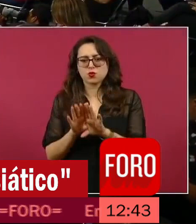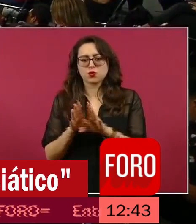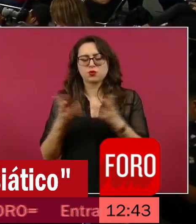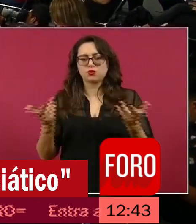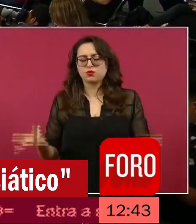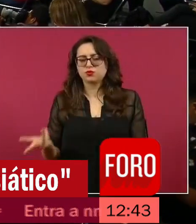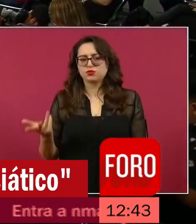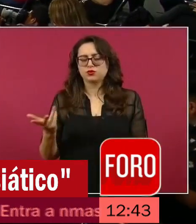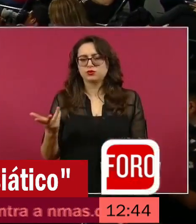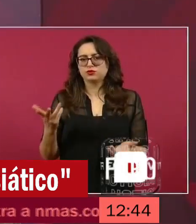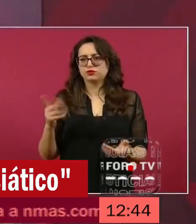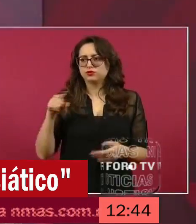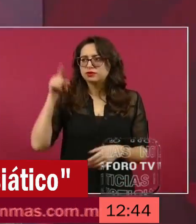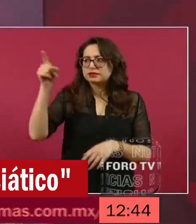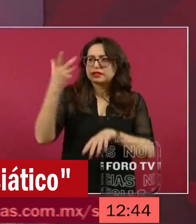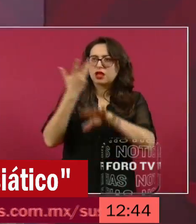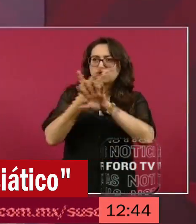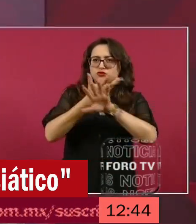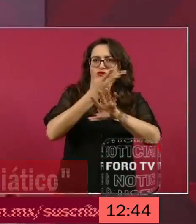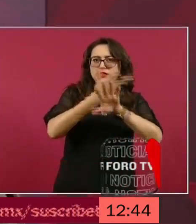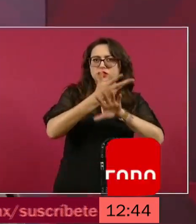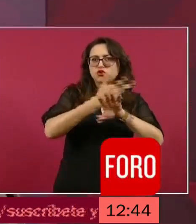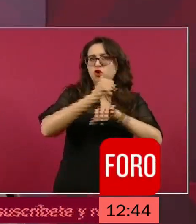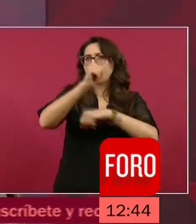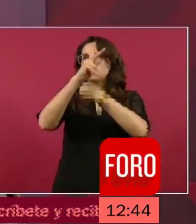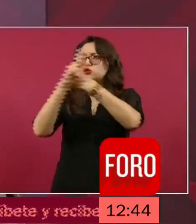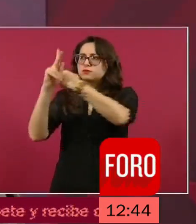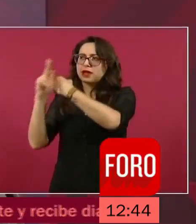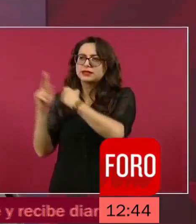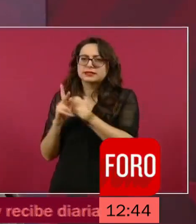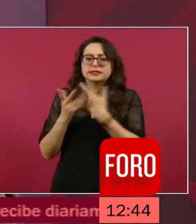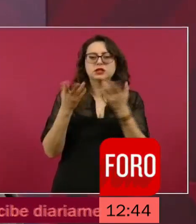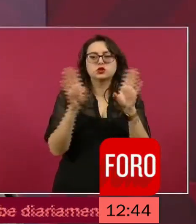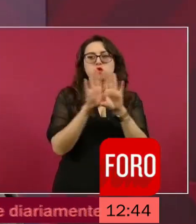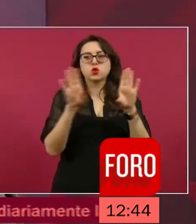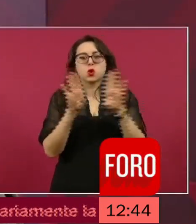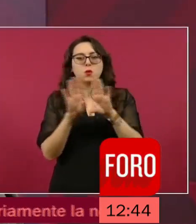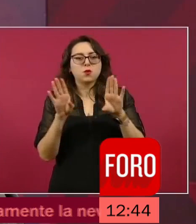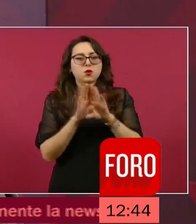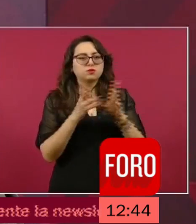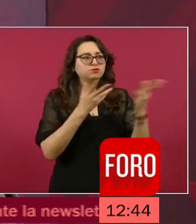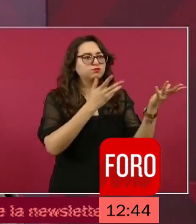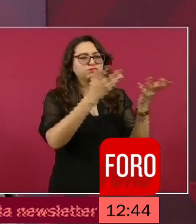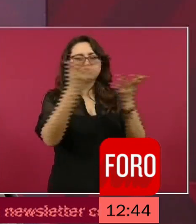que darían seguimiento a ese aparato con equipos y dispositivos mexicanos.